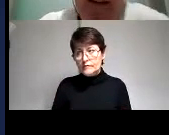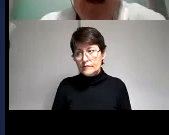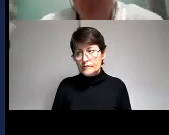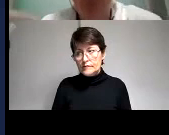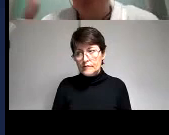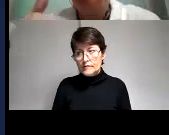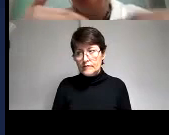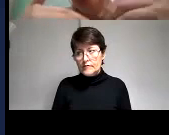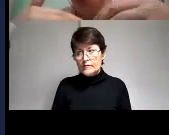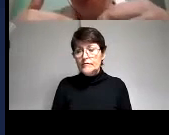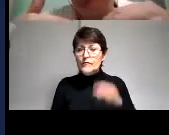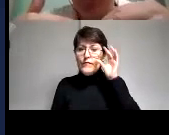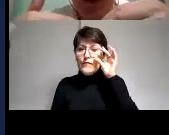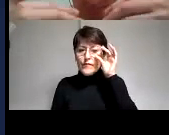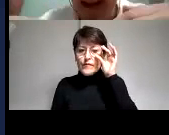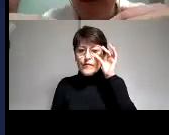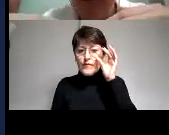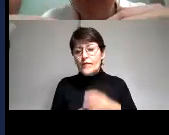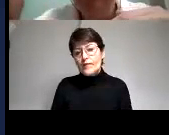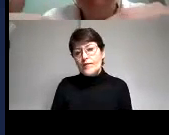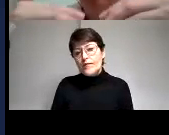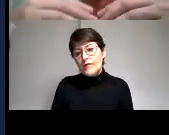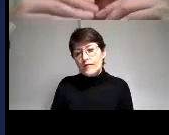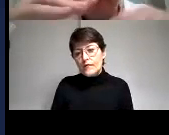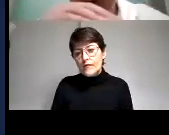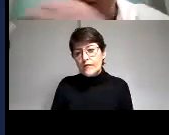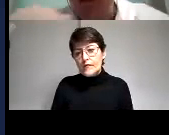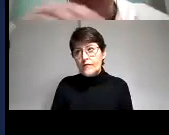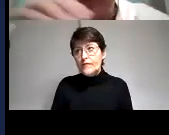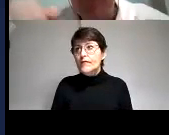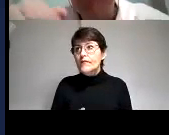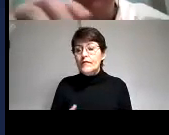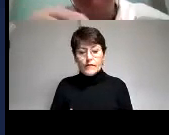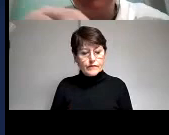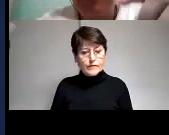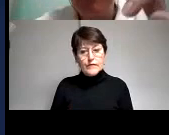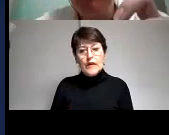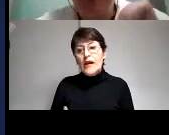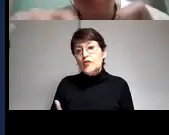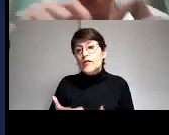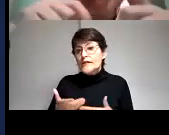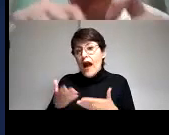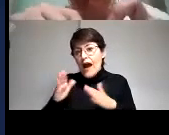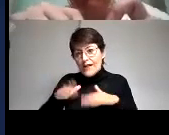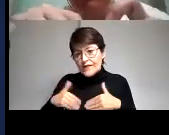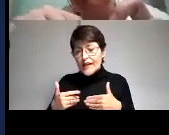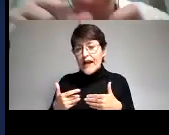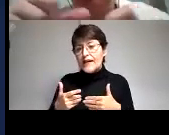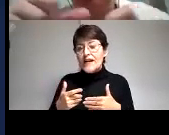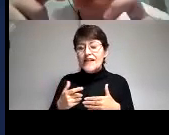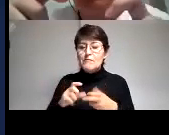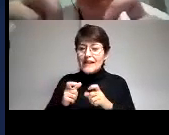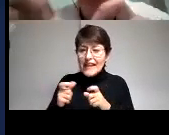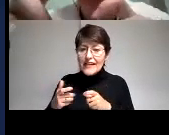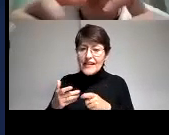integridad, o sea, la mucosa no actúa como mucosa porque se pierde, hay erosiones, hay úlceras, hay pérdidas de mucosa, entonces cualquier bacteria que